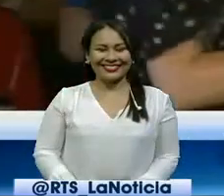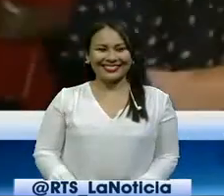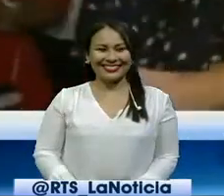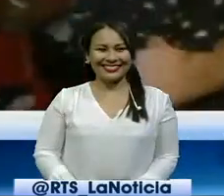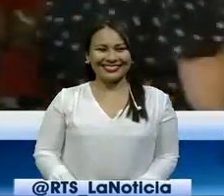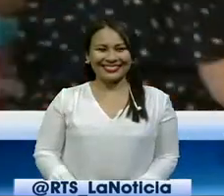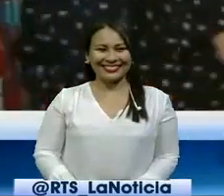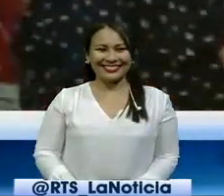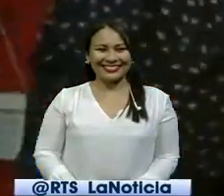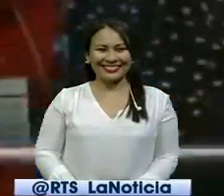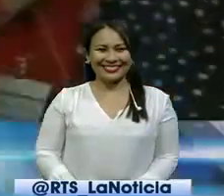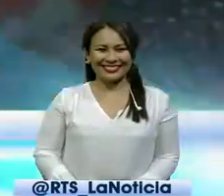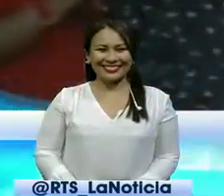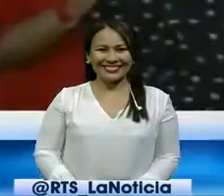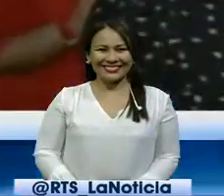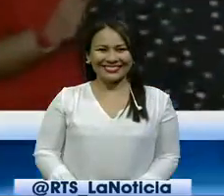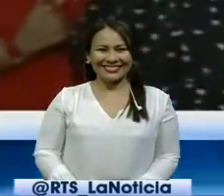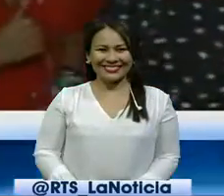baila.